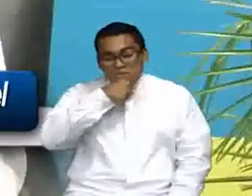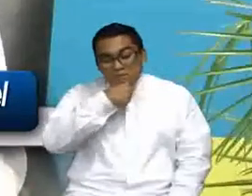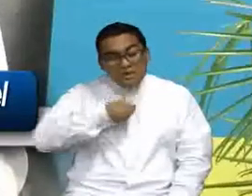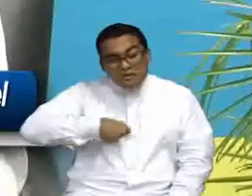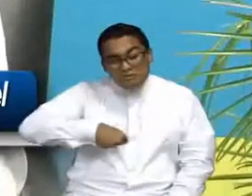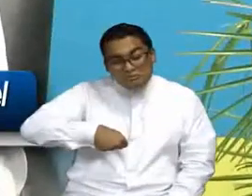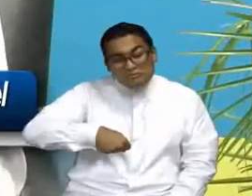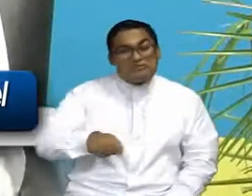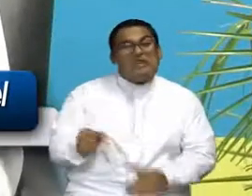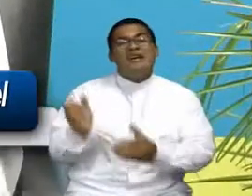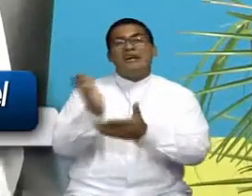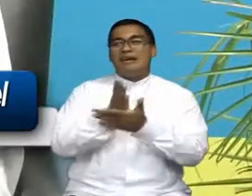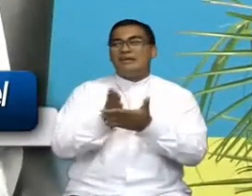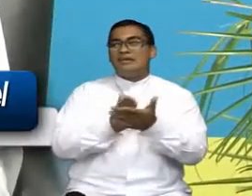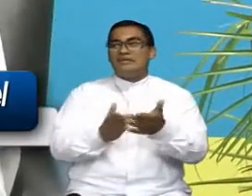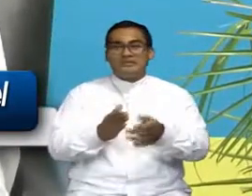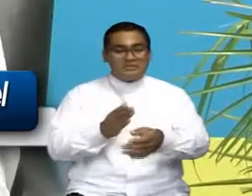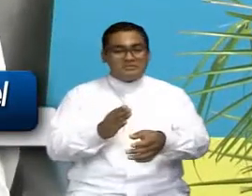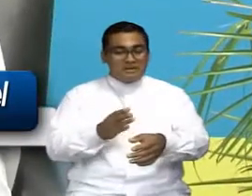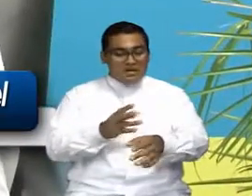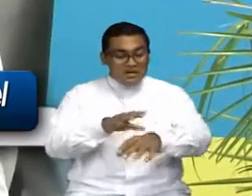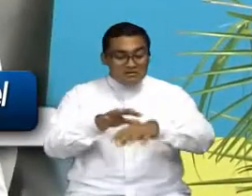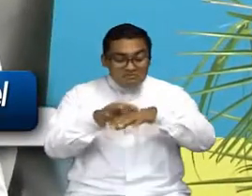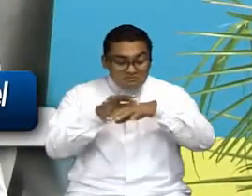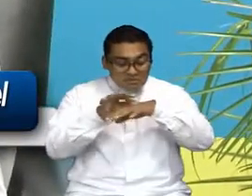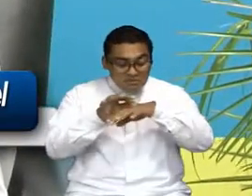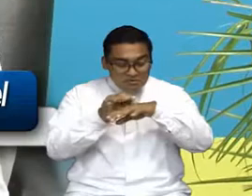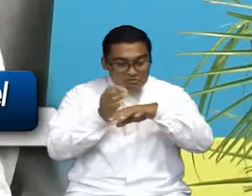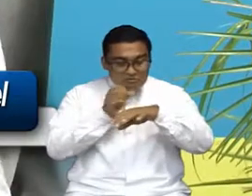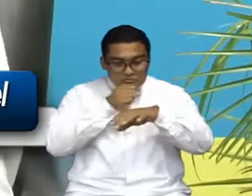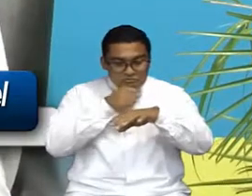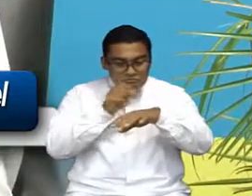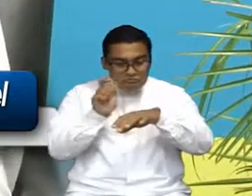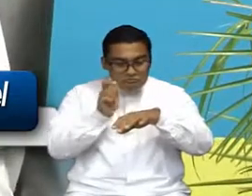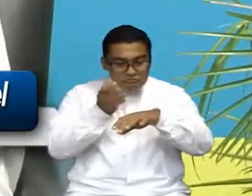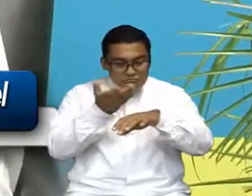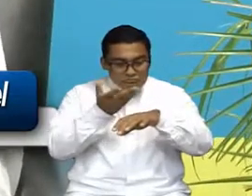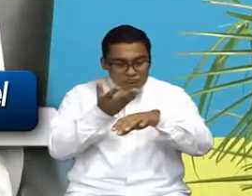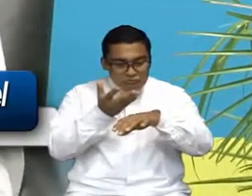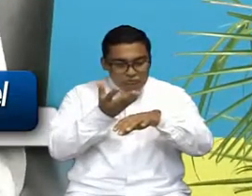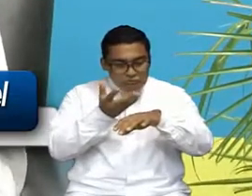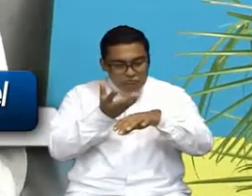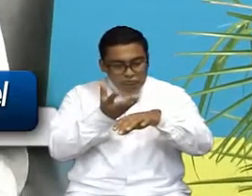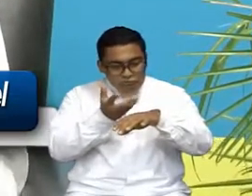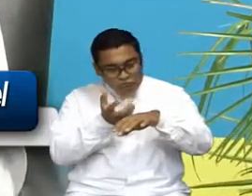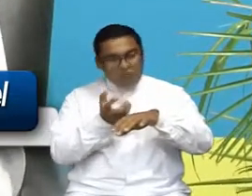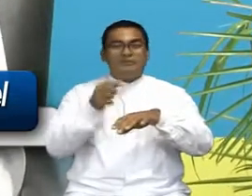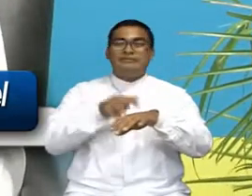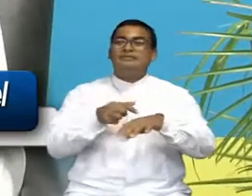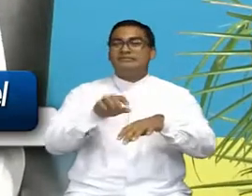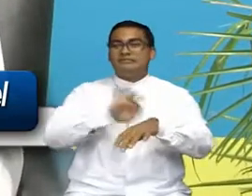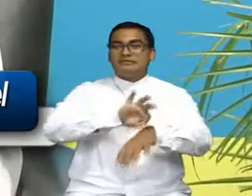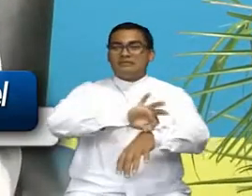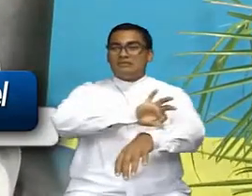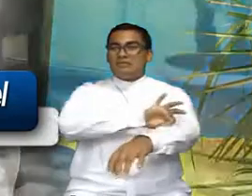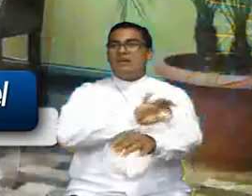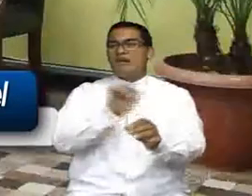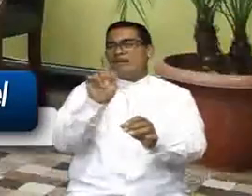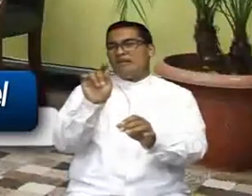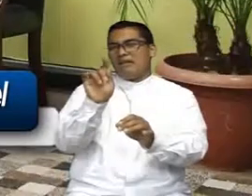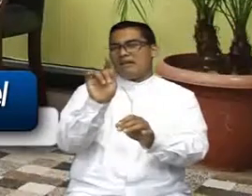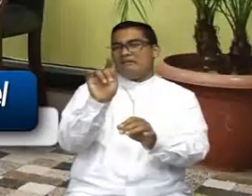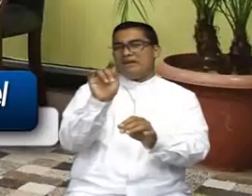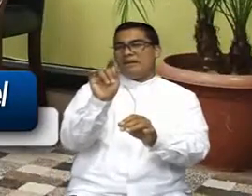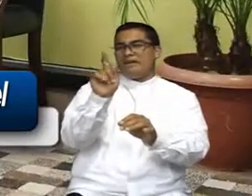los pacientes ancianos también ya hacen cambios propios de su pigmentación y ocasionan pues ya estas manchitas. ¿Y son manchas café en muchas